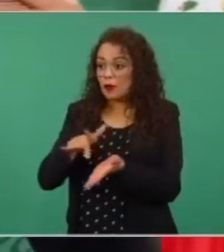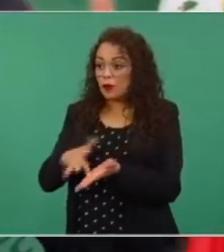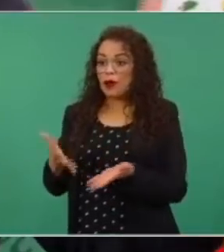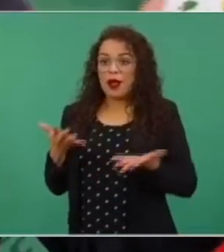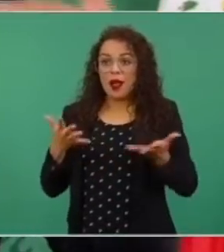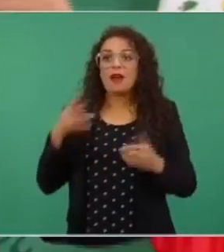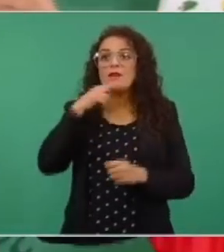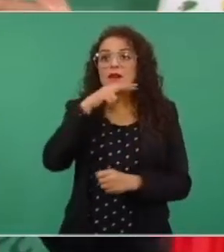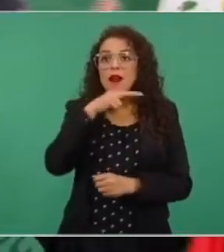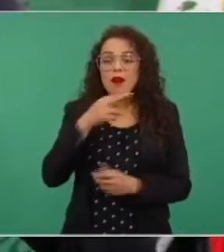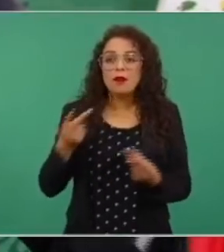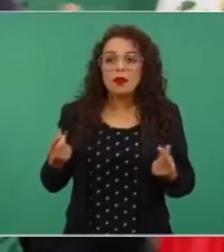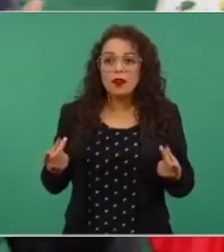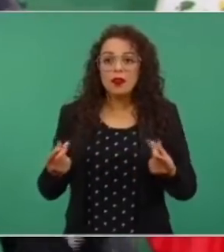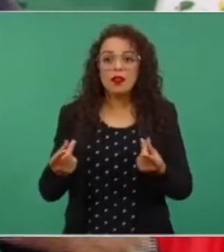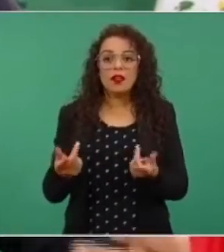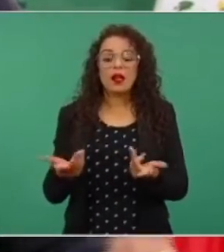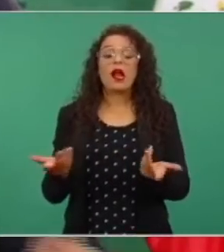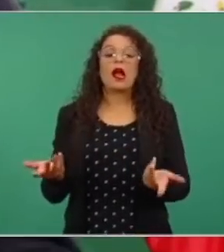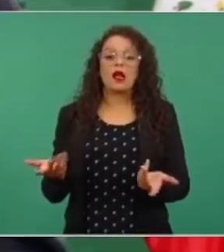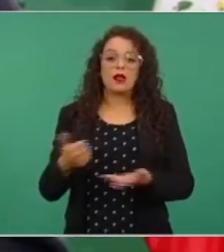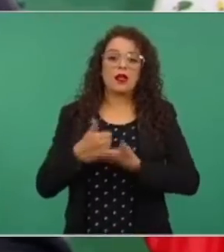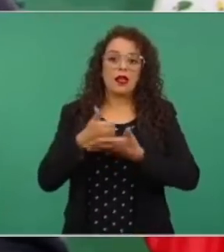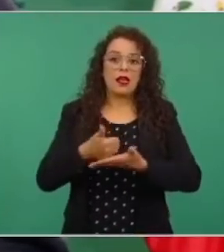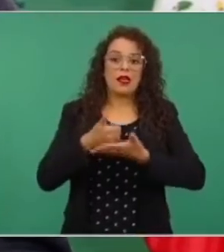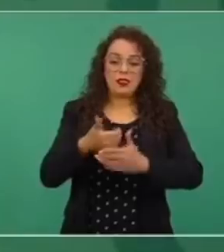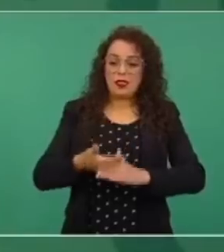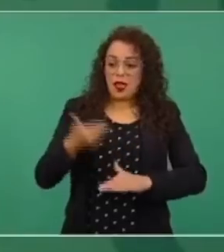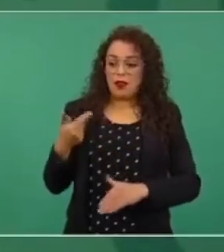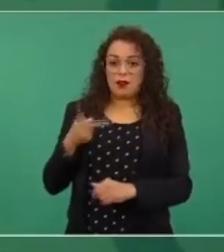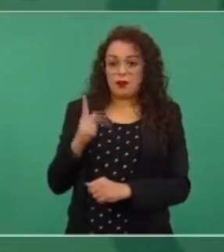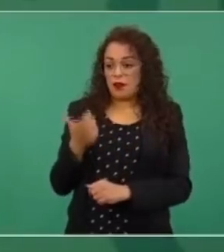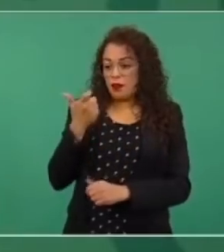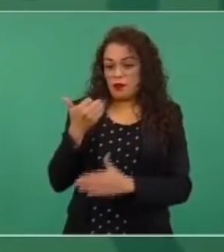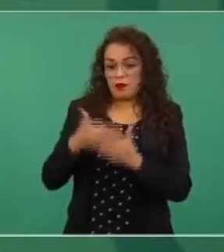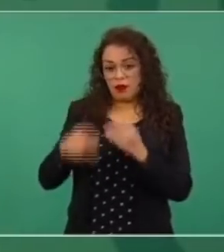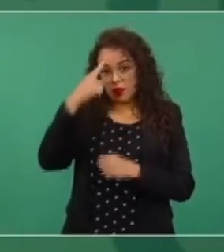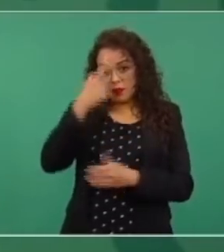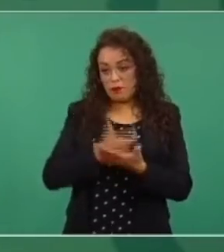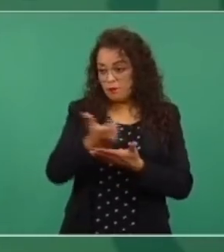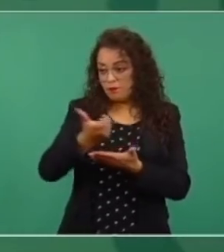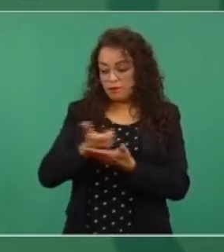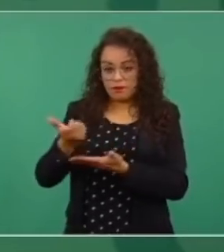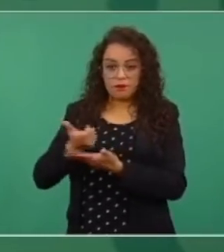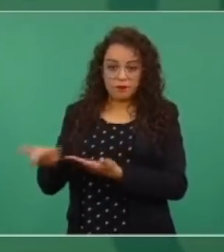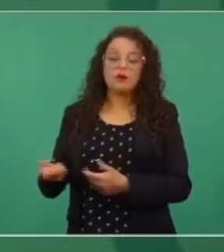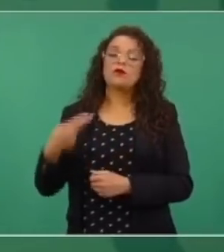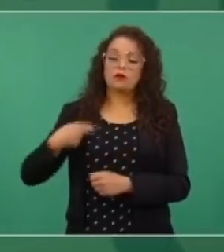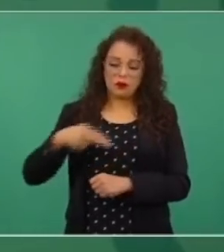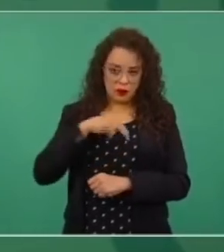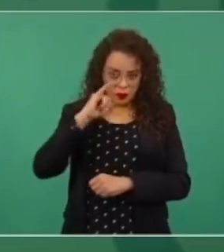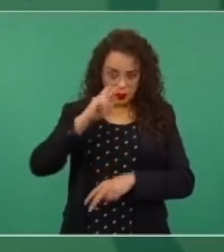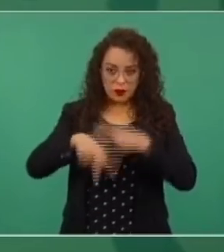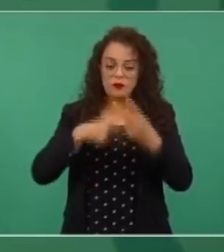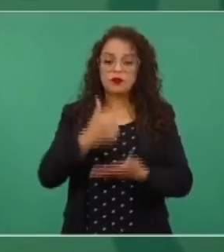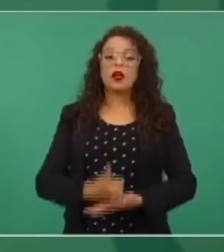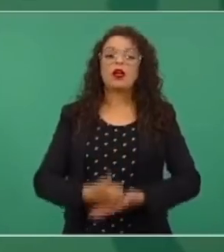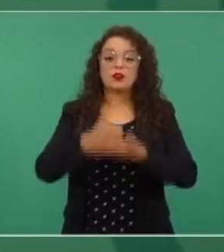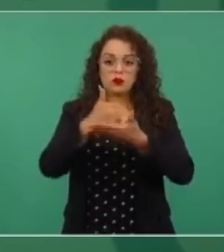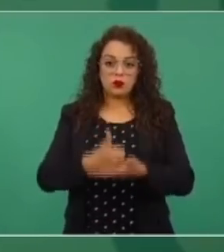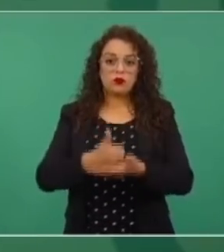entonces no tienen ahora liquidez. Los vamos a ayudar porque hicimos el